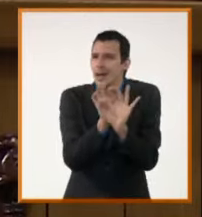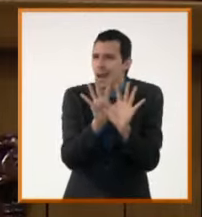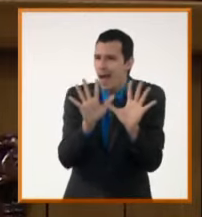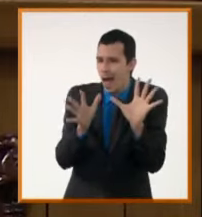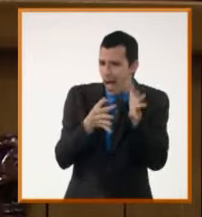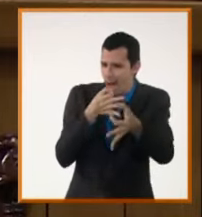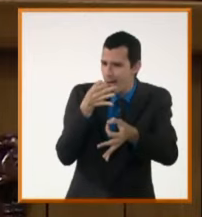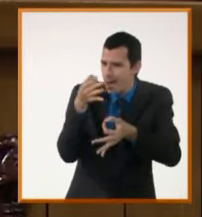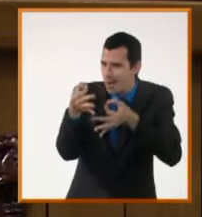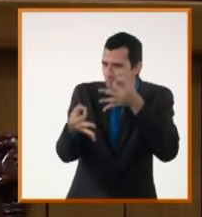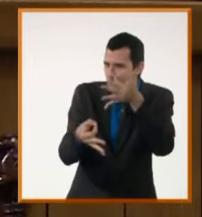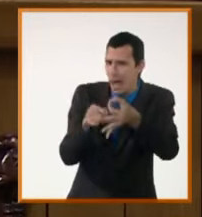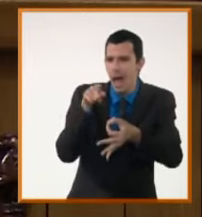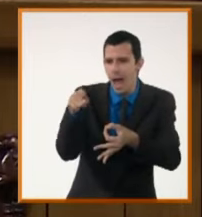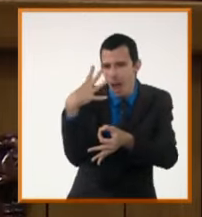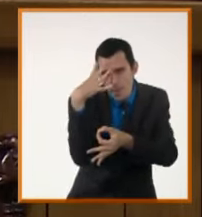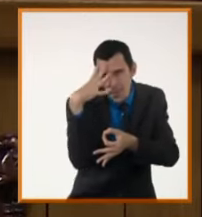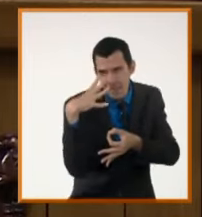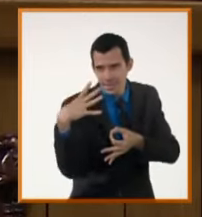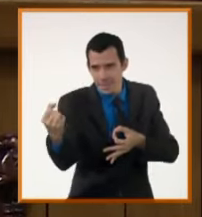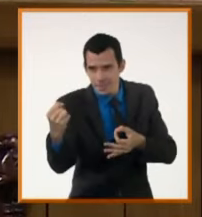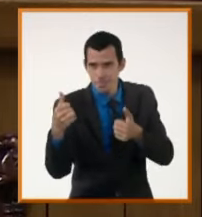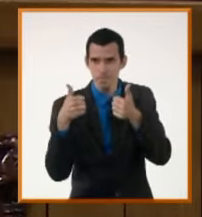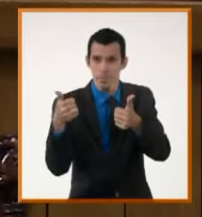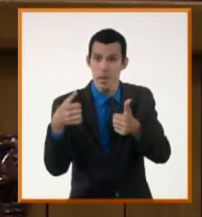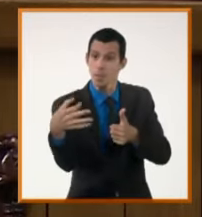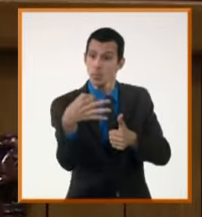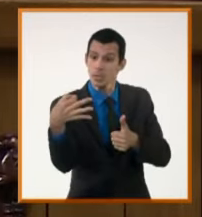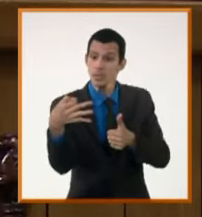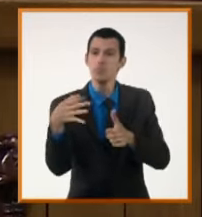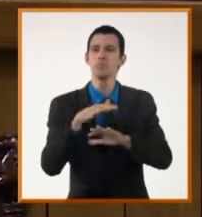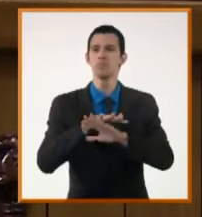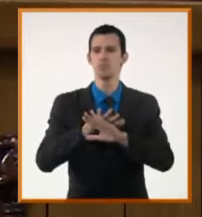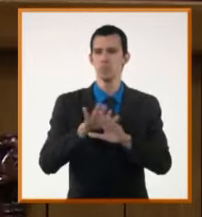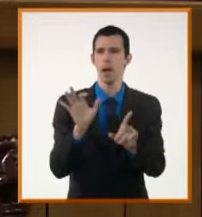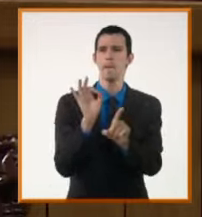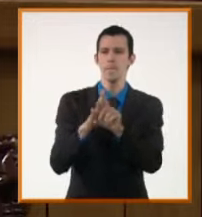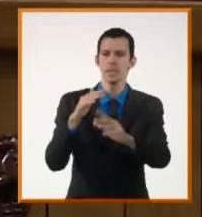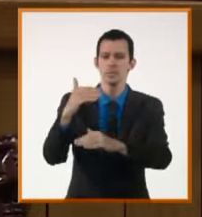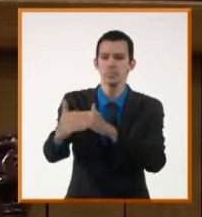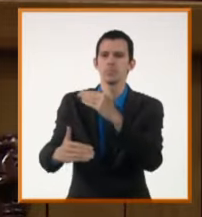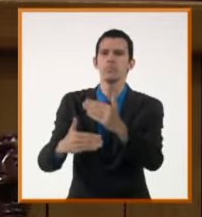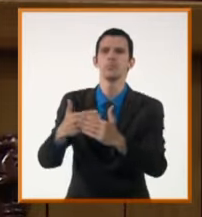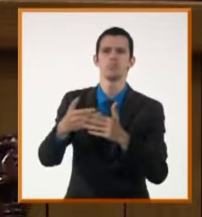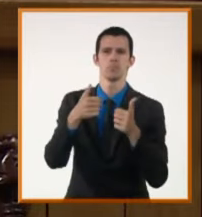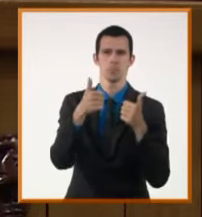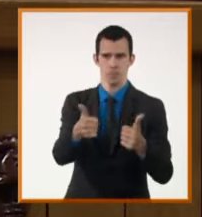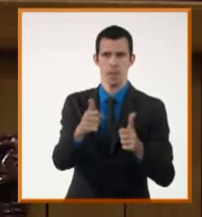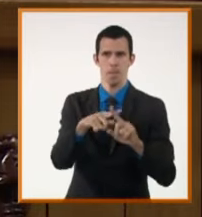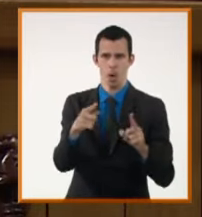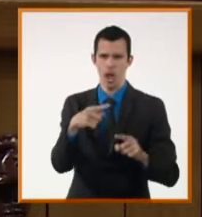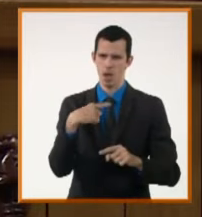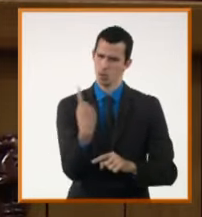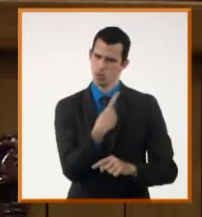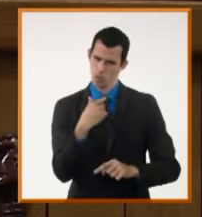organismos de la Administración Central del Estado, junto a los municipios, ir identificando quién produce arroz, qué cantidad de